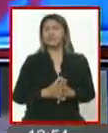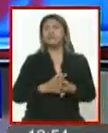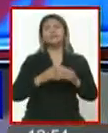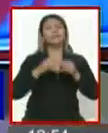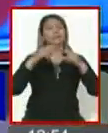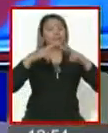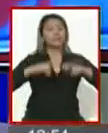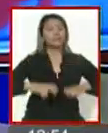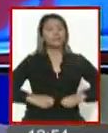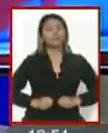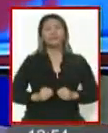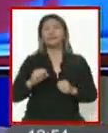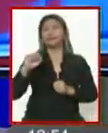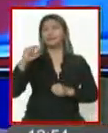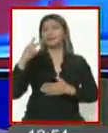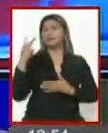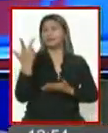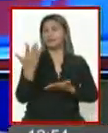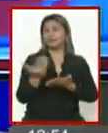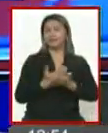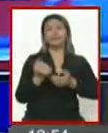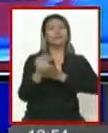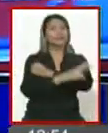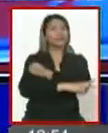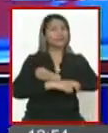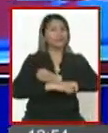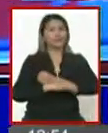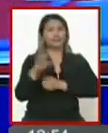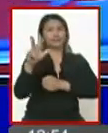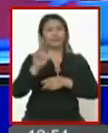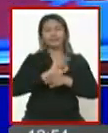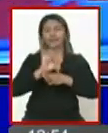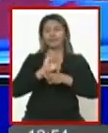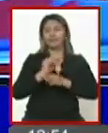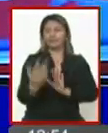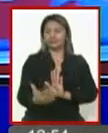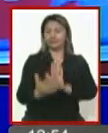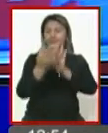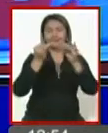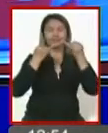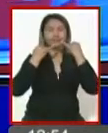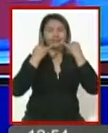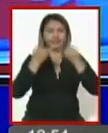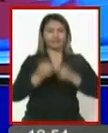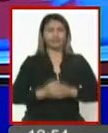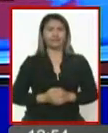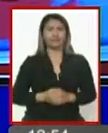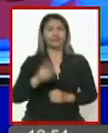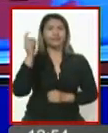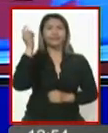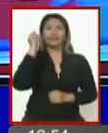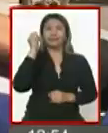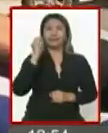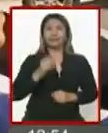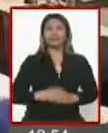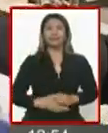En el marco de las investigaciones del tercer desfalco al Banco Unión, tres funcionarios prestaron hoy su declaración como